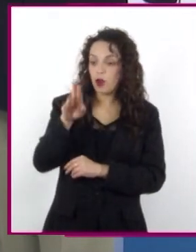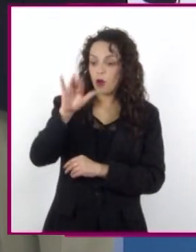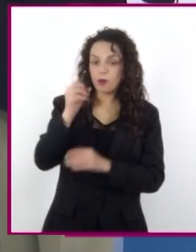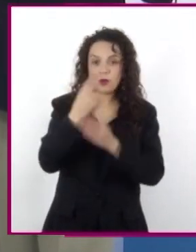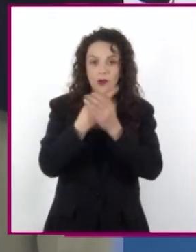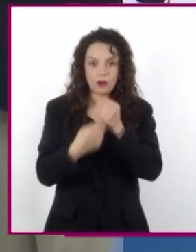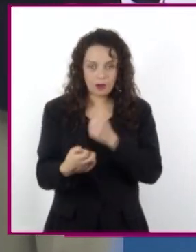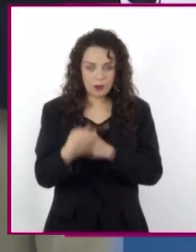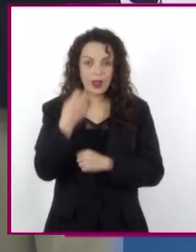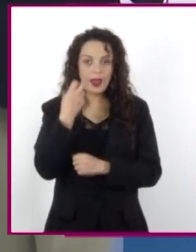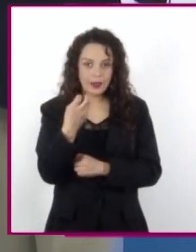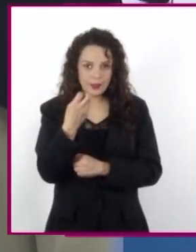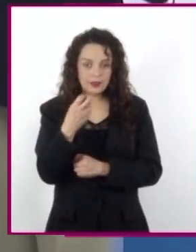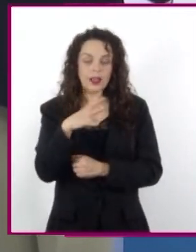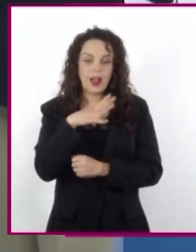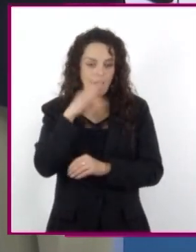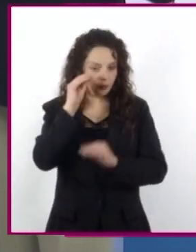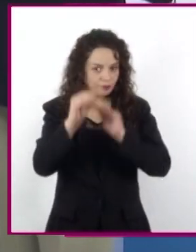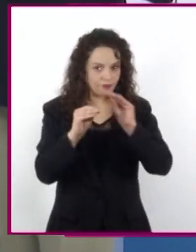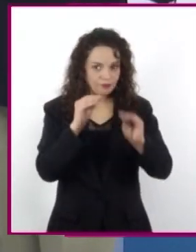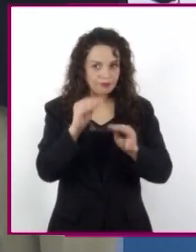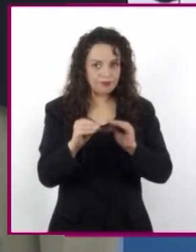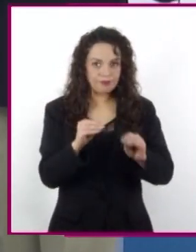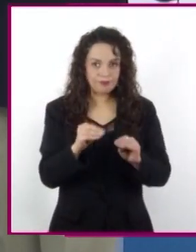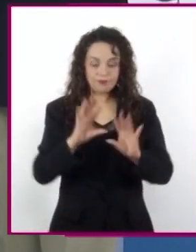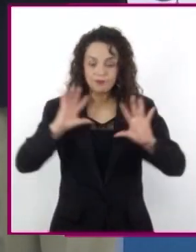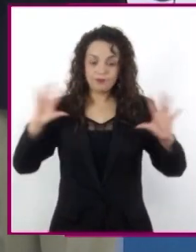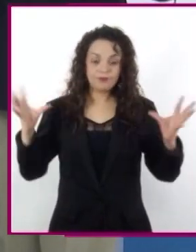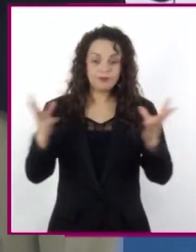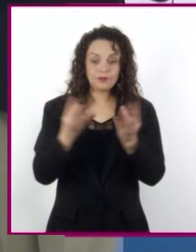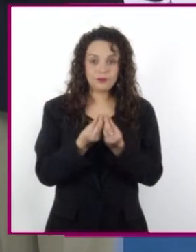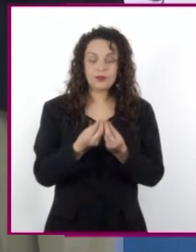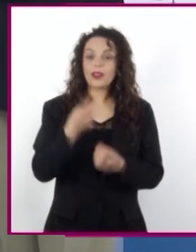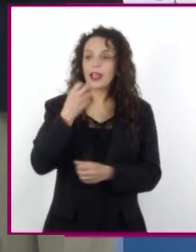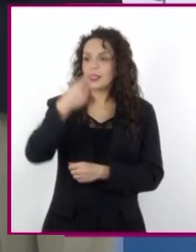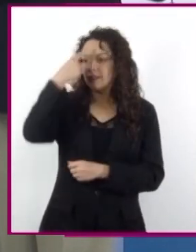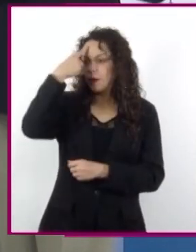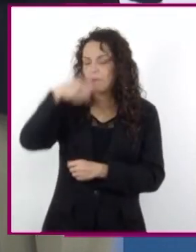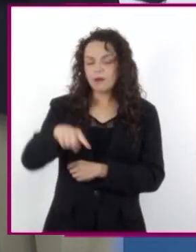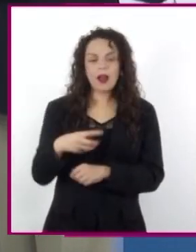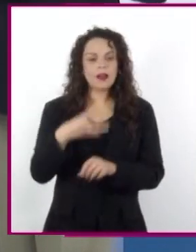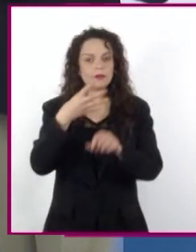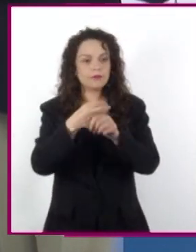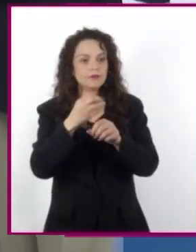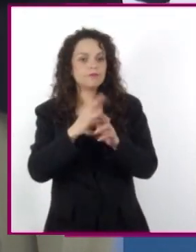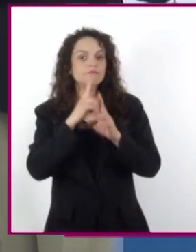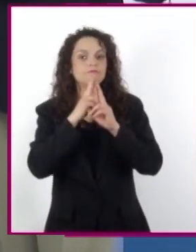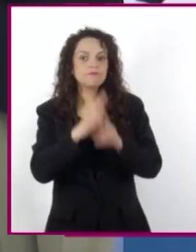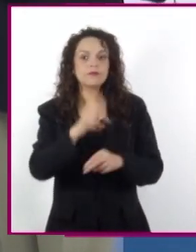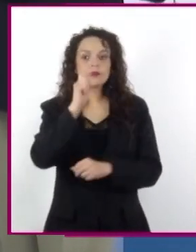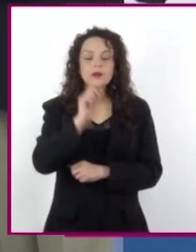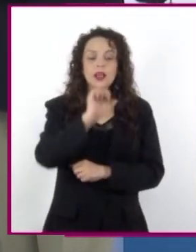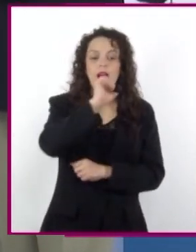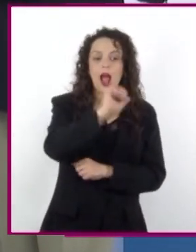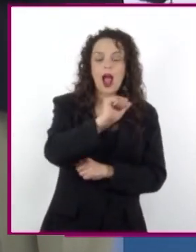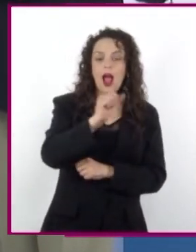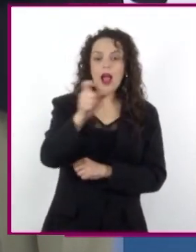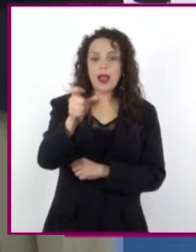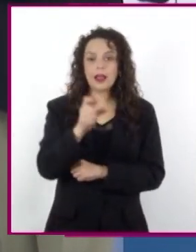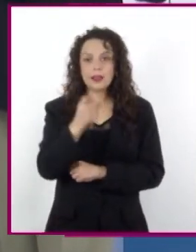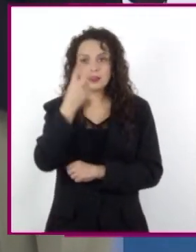expresión. Para resolver la ecuación de segundo grado del tipo ax al cuadrado más